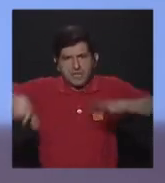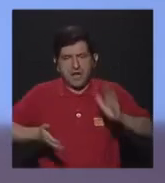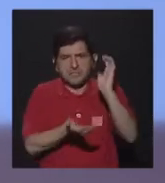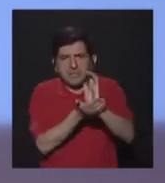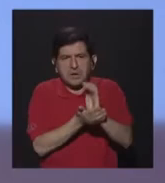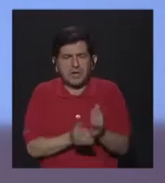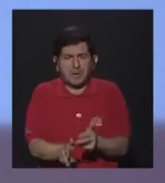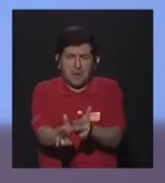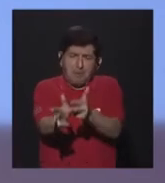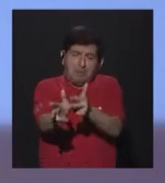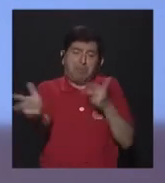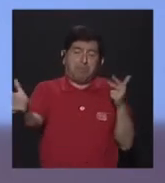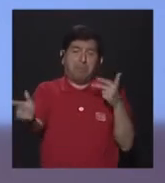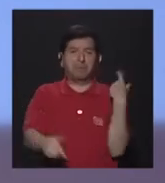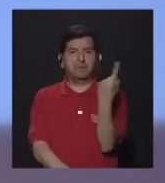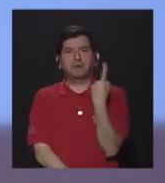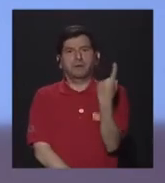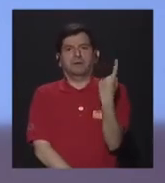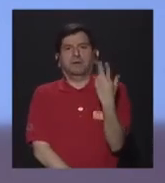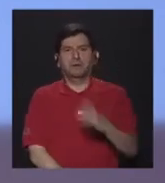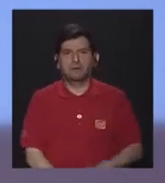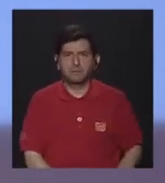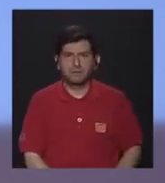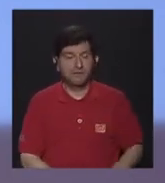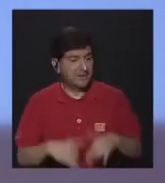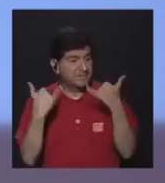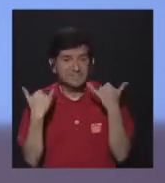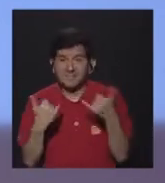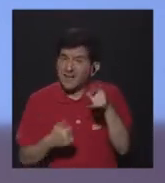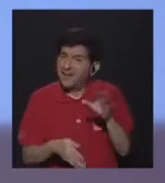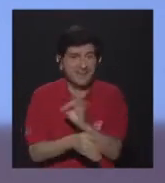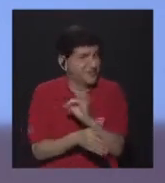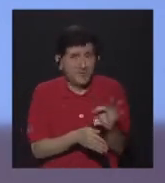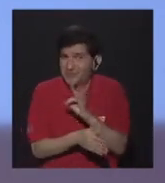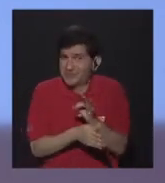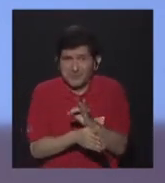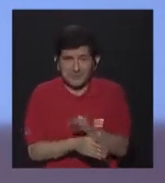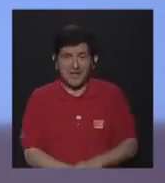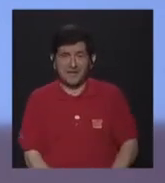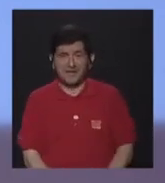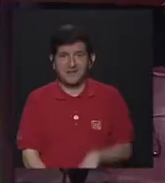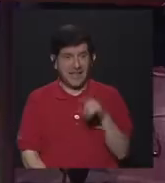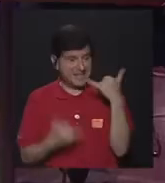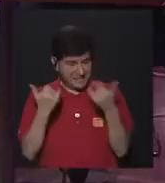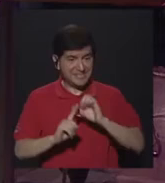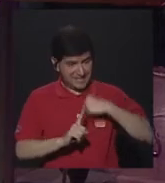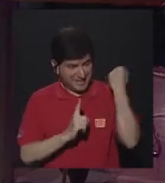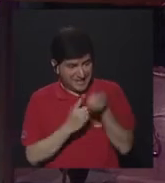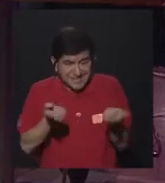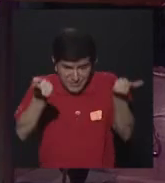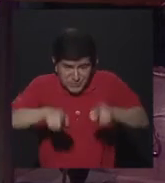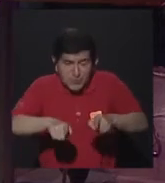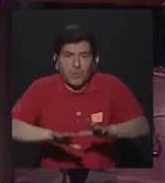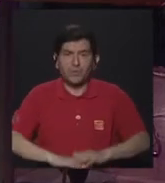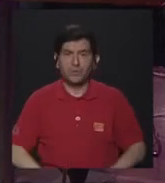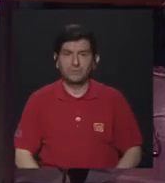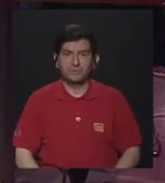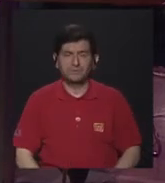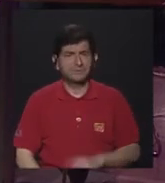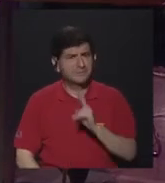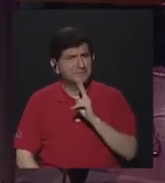amarilla más bien y además la colapsada está colapsada es